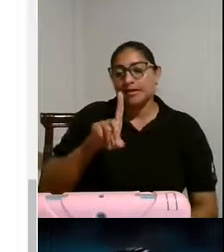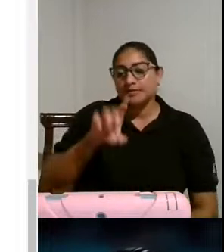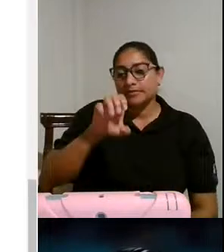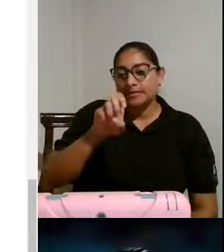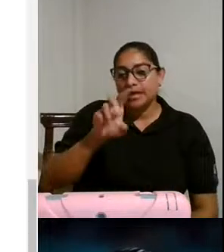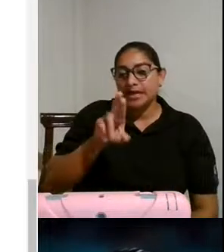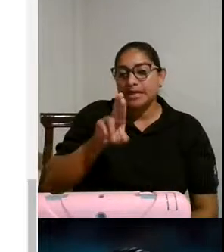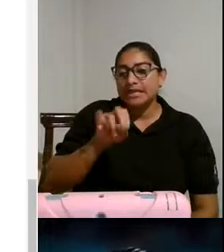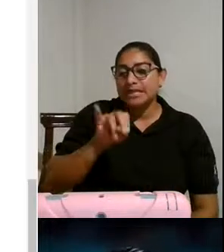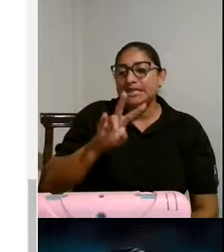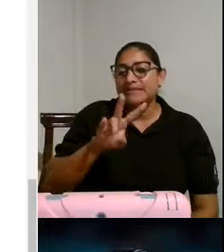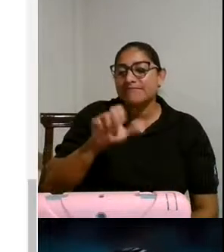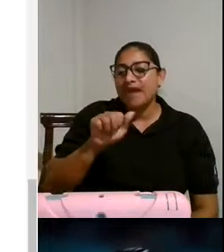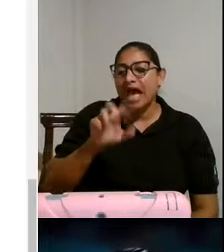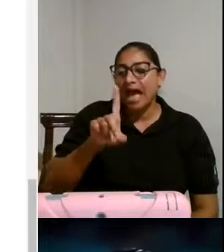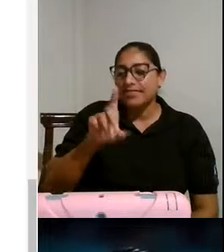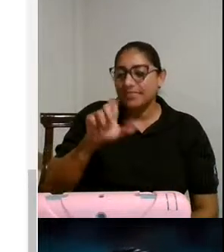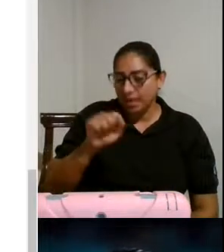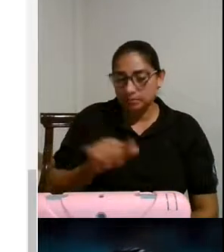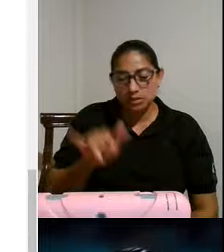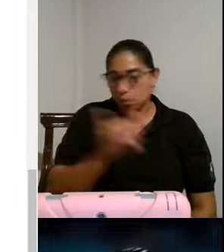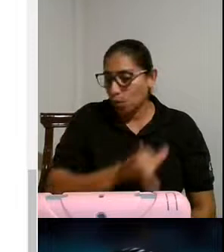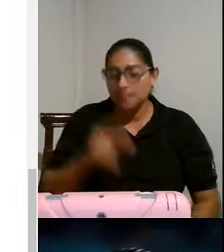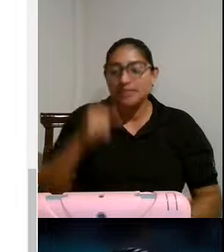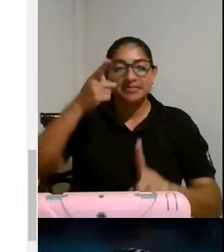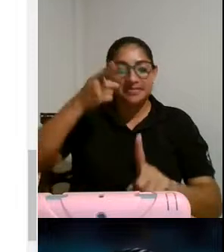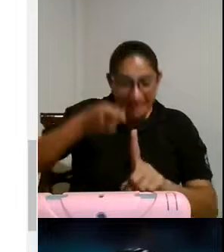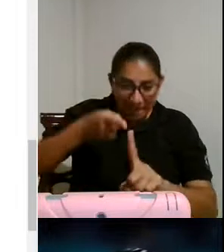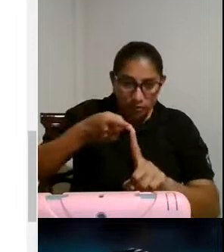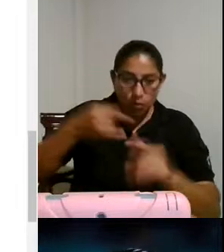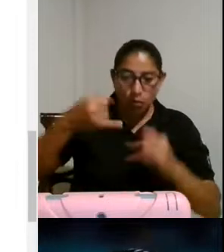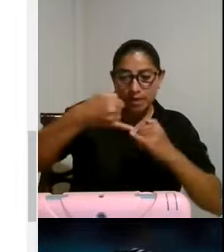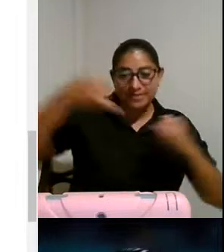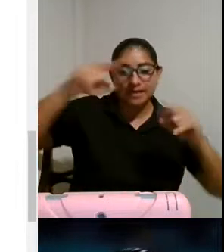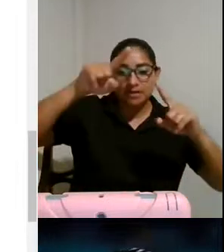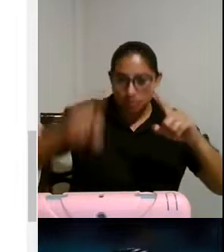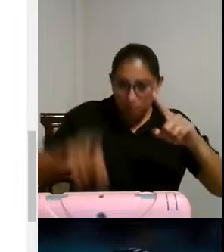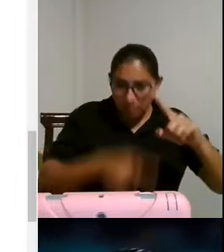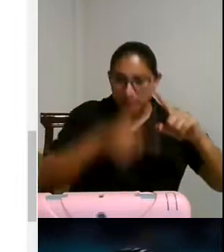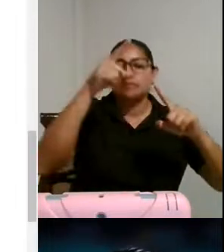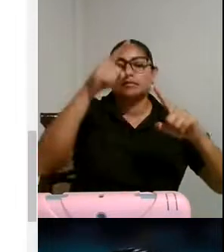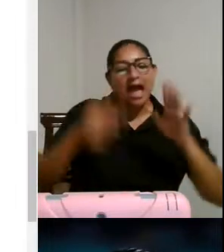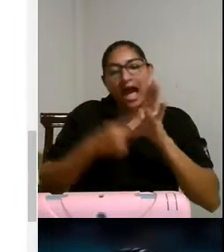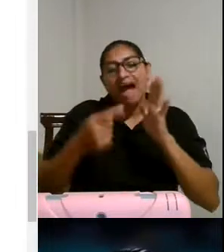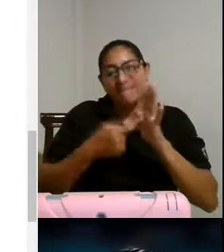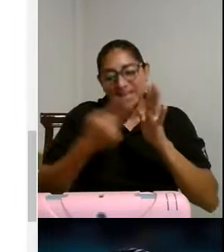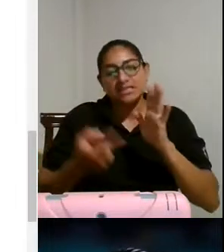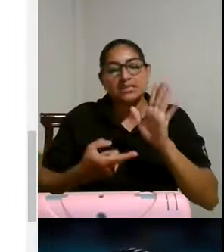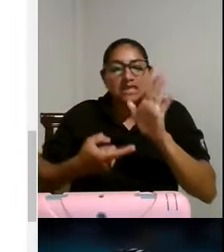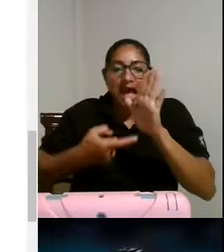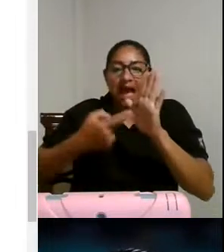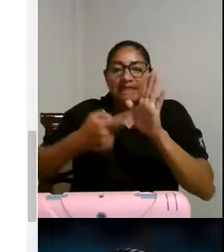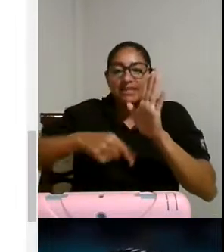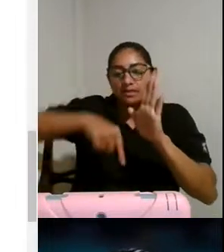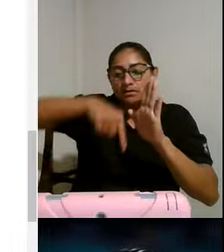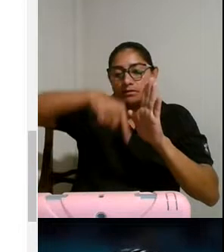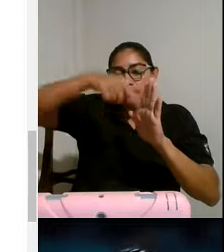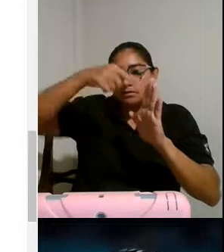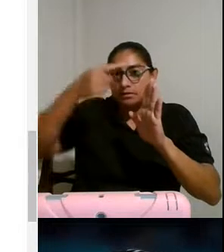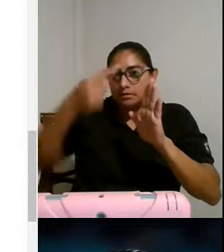Solamente que si lo hacemos directo, ¿verdad? Como dijimos acá, este valor se hace